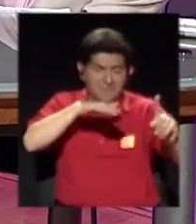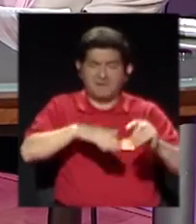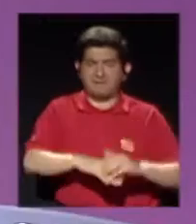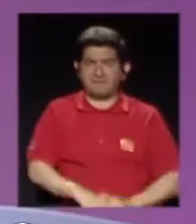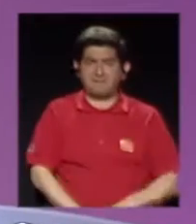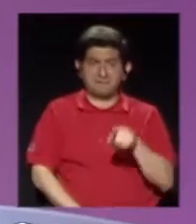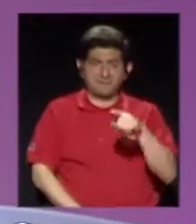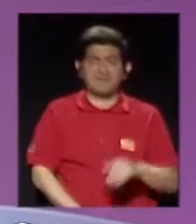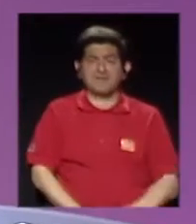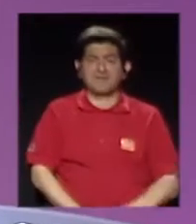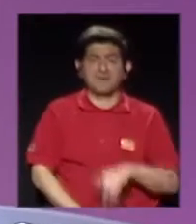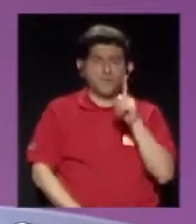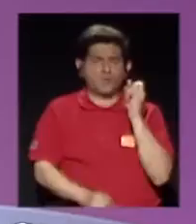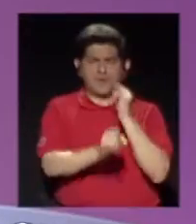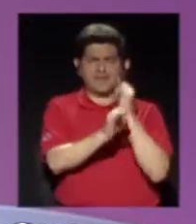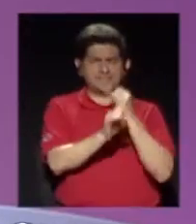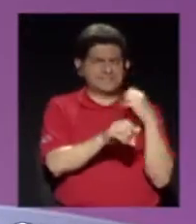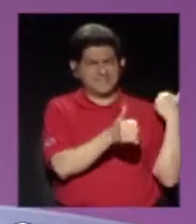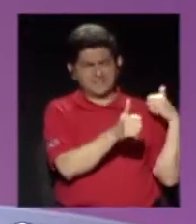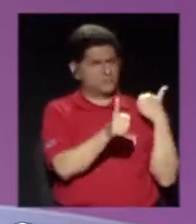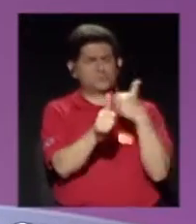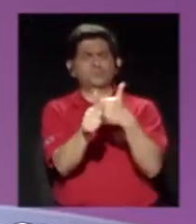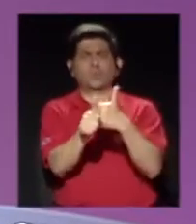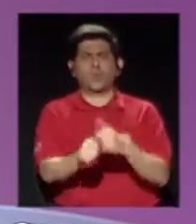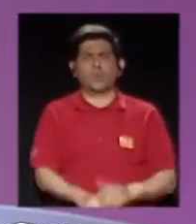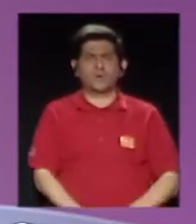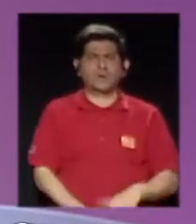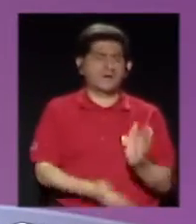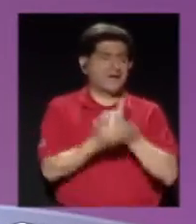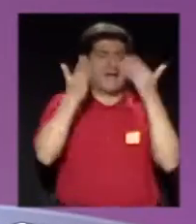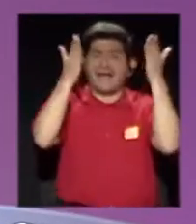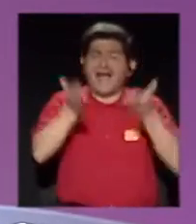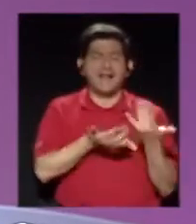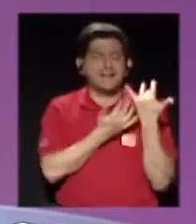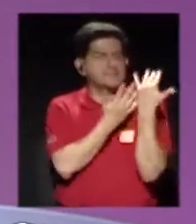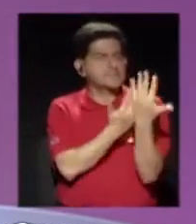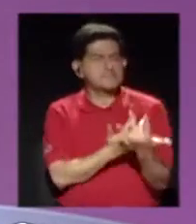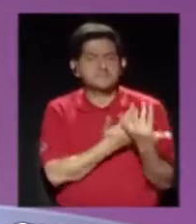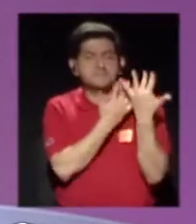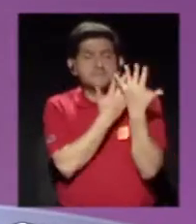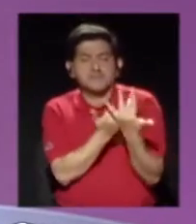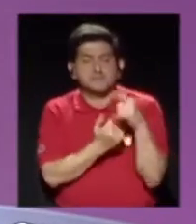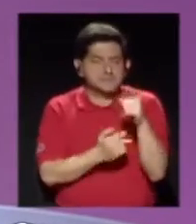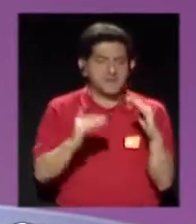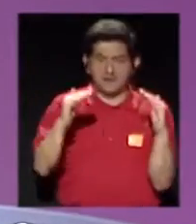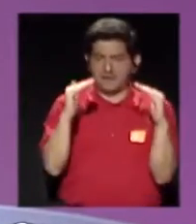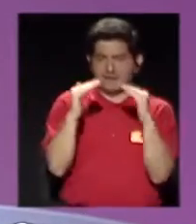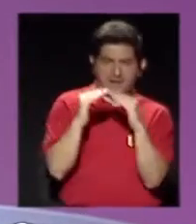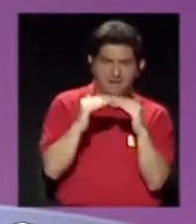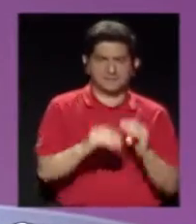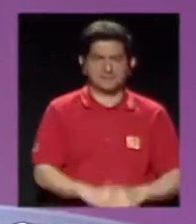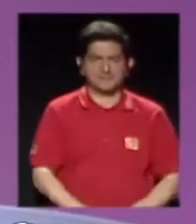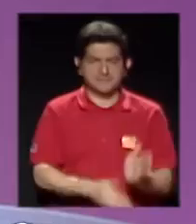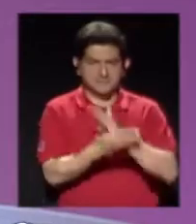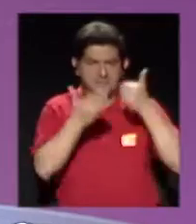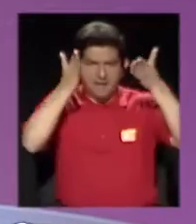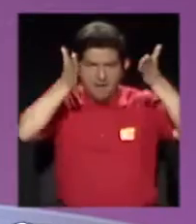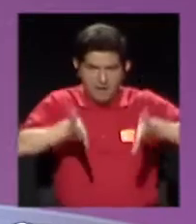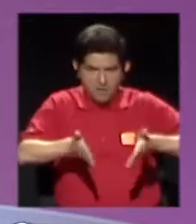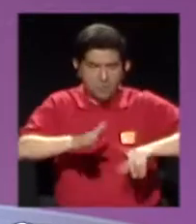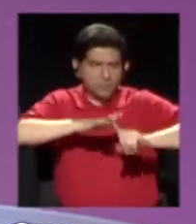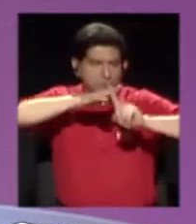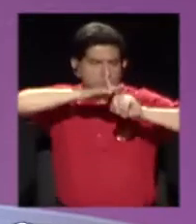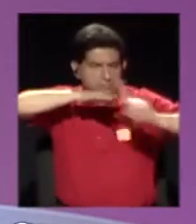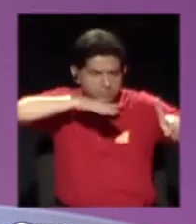ente persecutor de alguien que los está esperando en su casa muchos de ellos incluso han